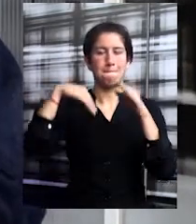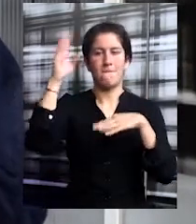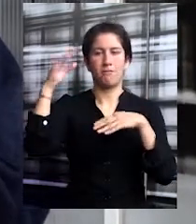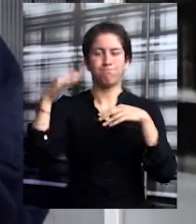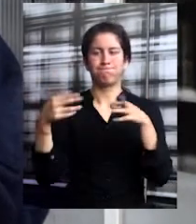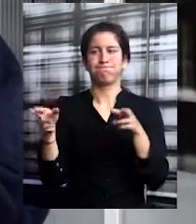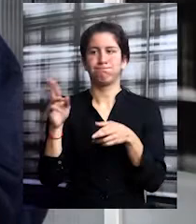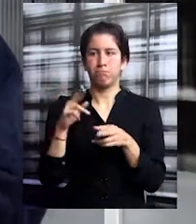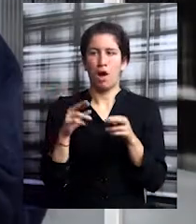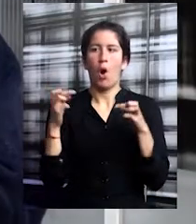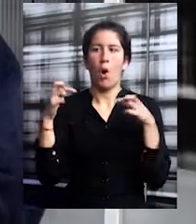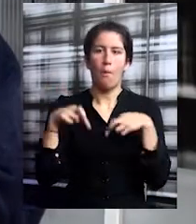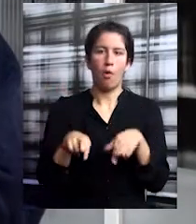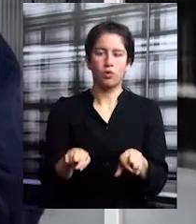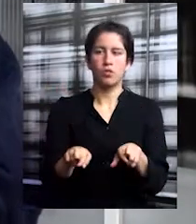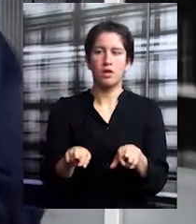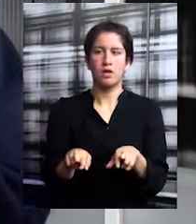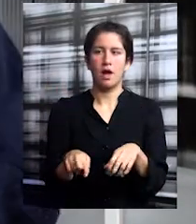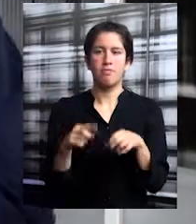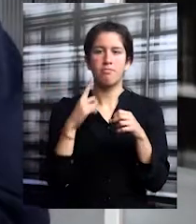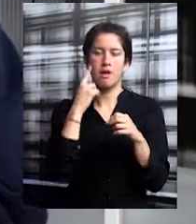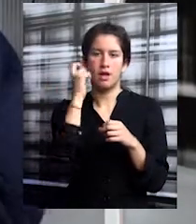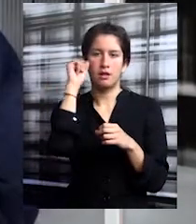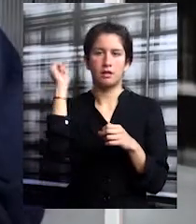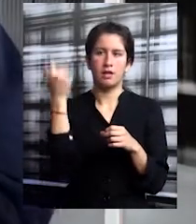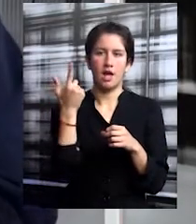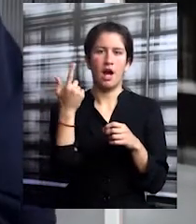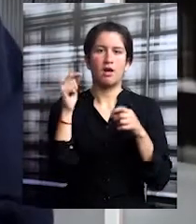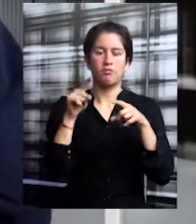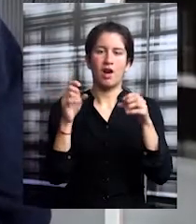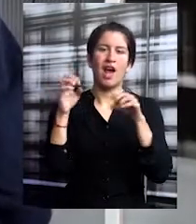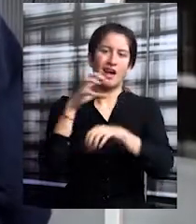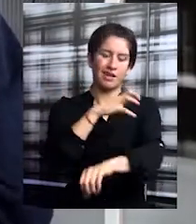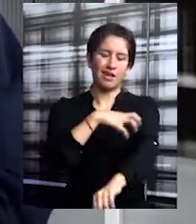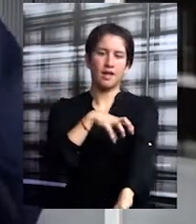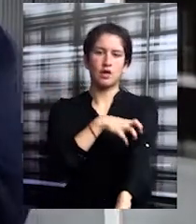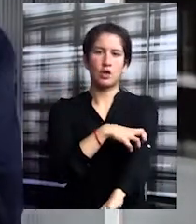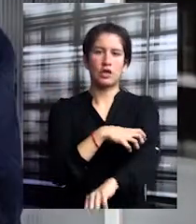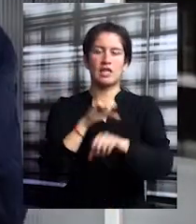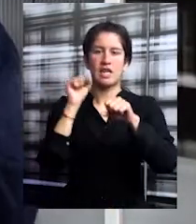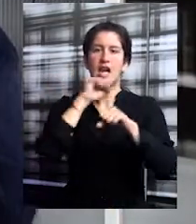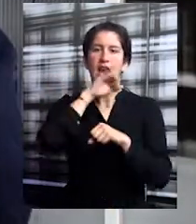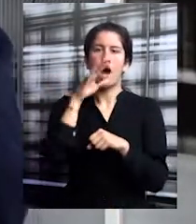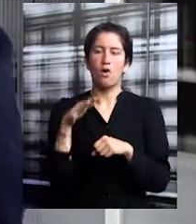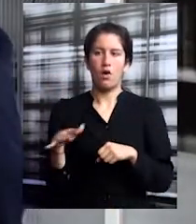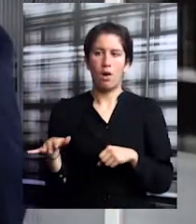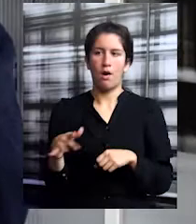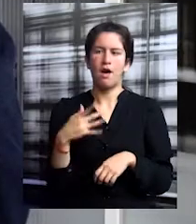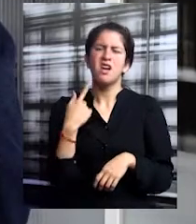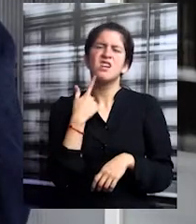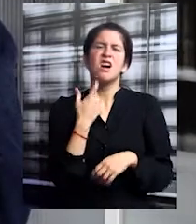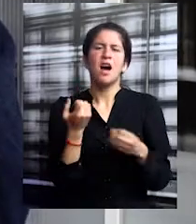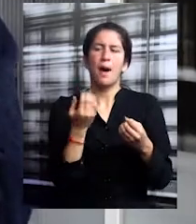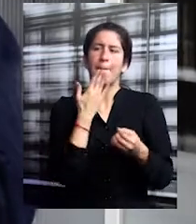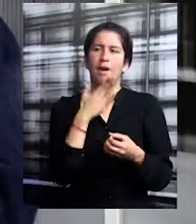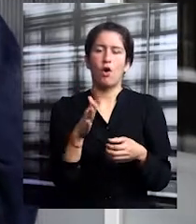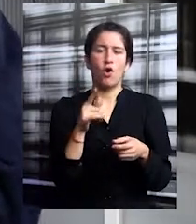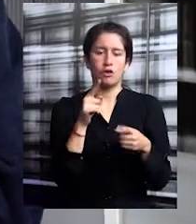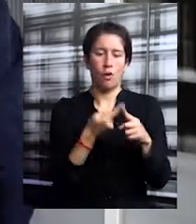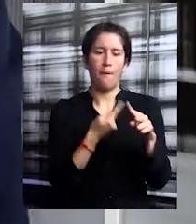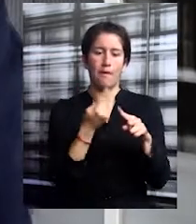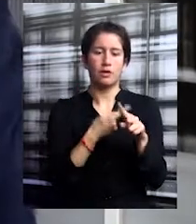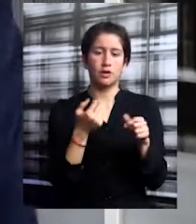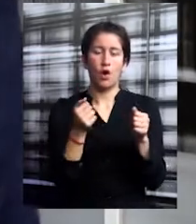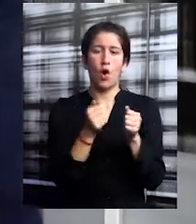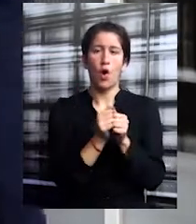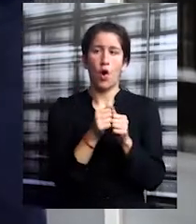alguna oportunidad los ha llevado a plantear la necesidad de crear una nueva región, que es la región de Aconcagua. Y qué mejor que conversar hoy con quien es